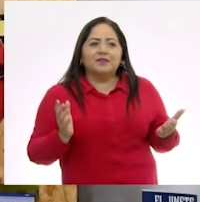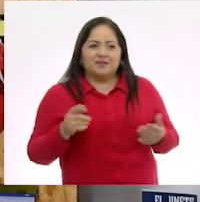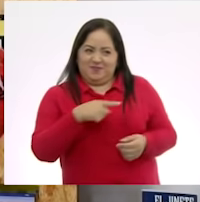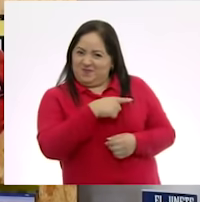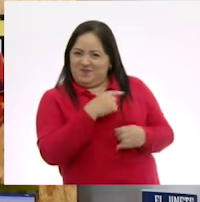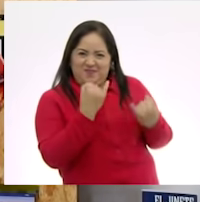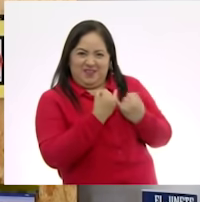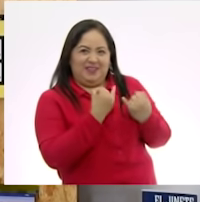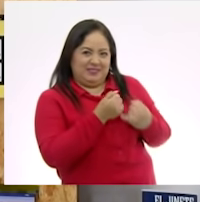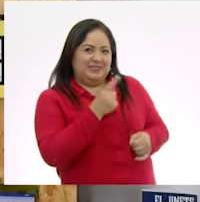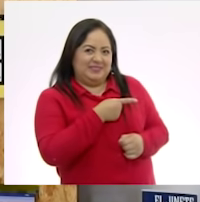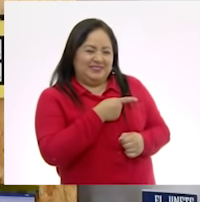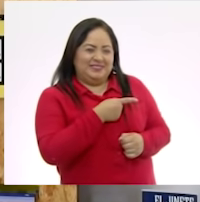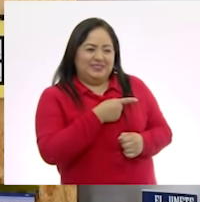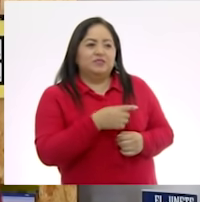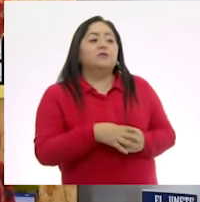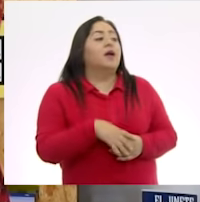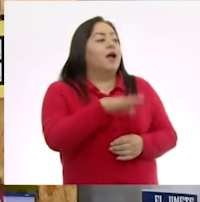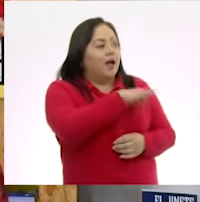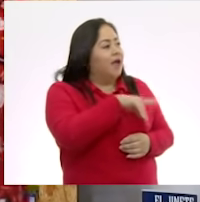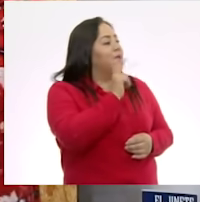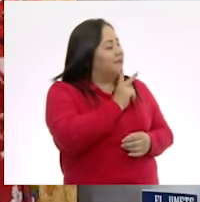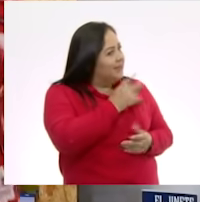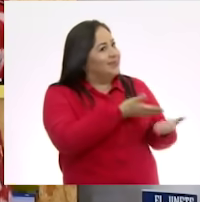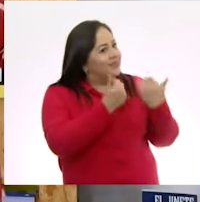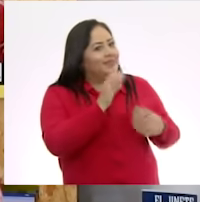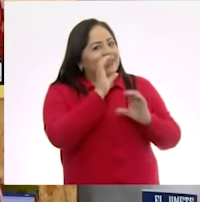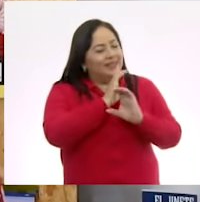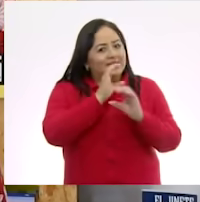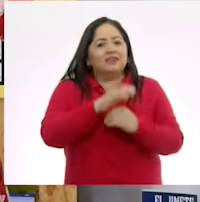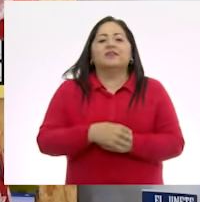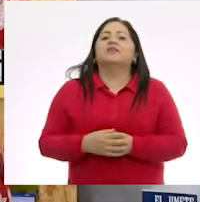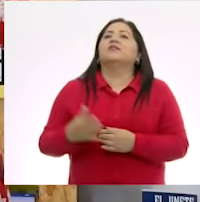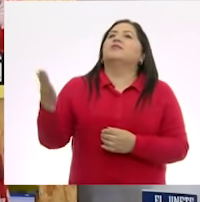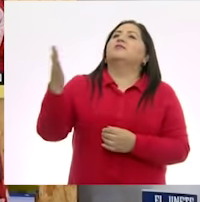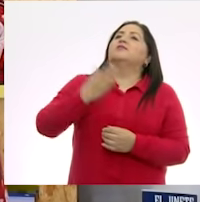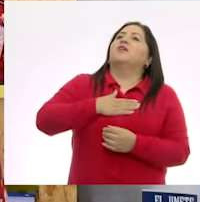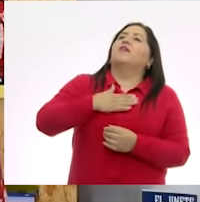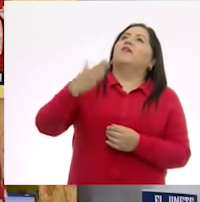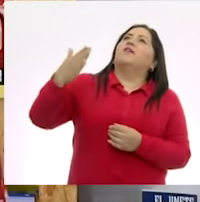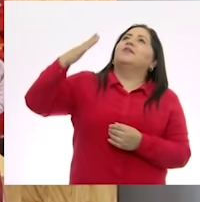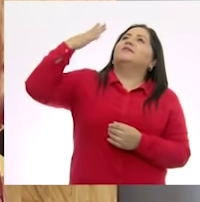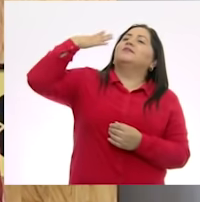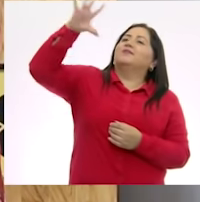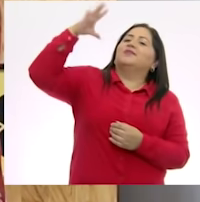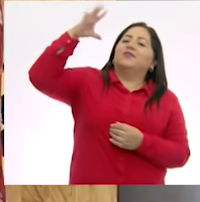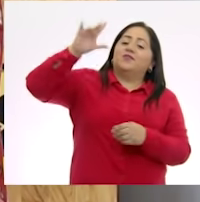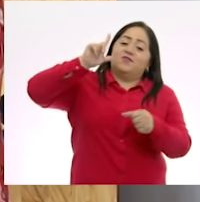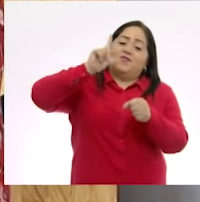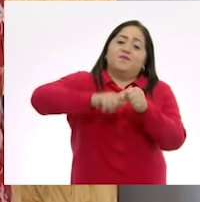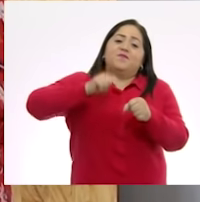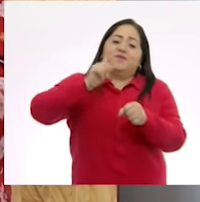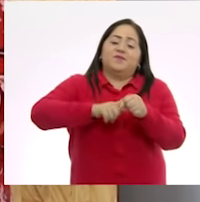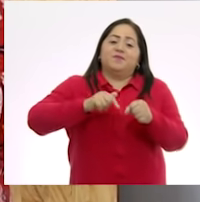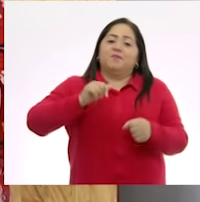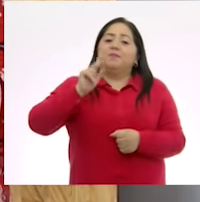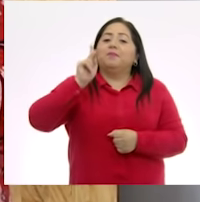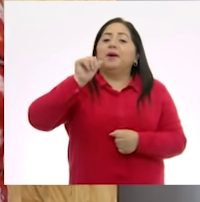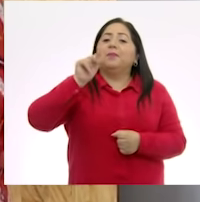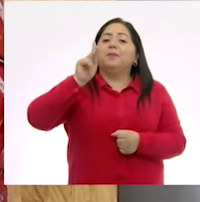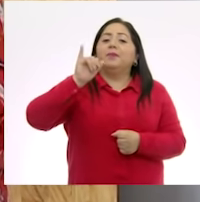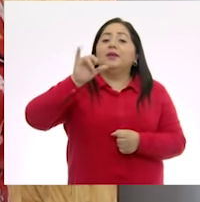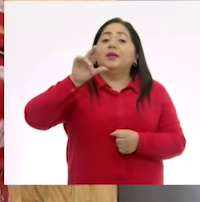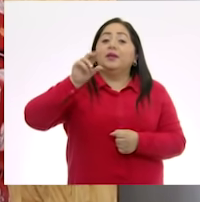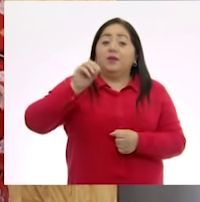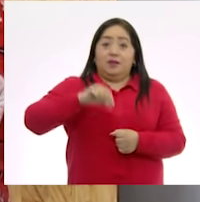¿Así? A ver, sígale, señor Sol. Yo soy el sol, color papiro.